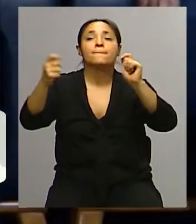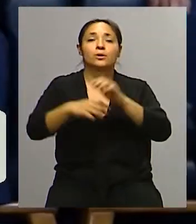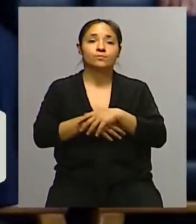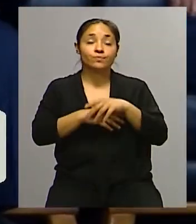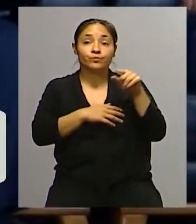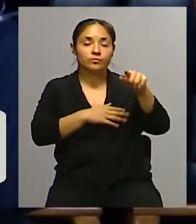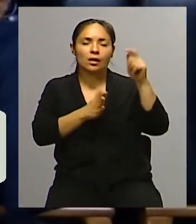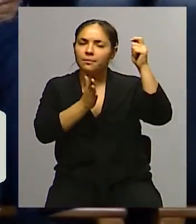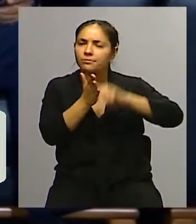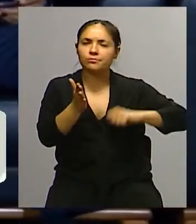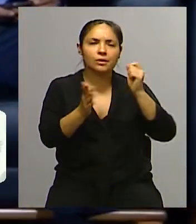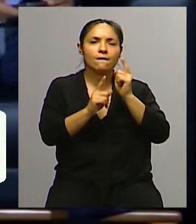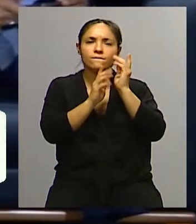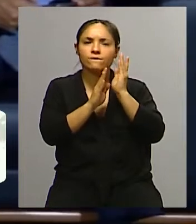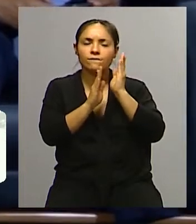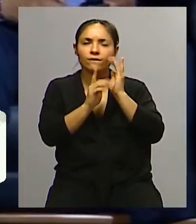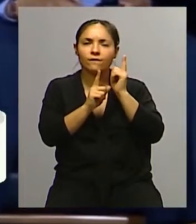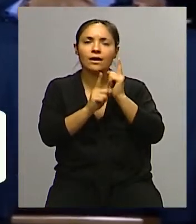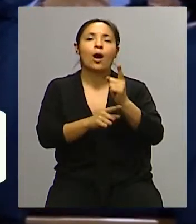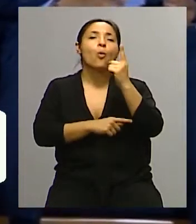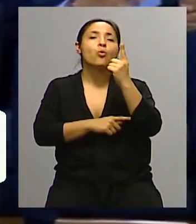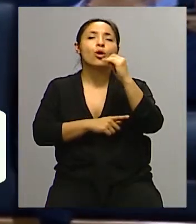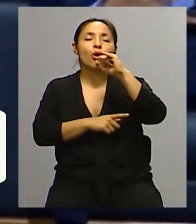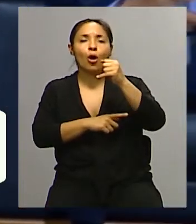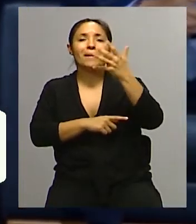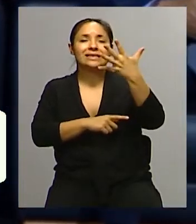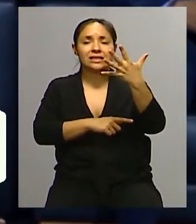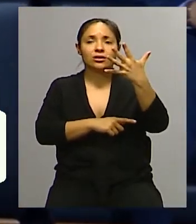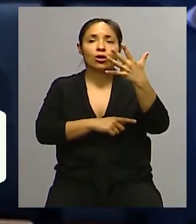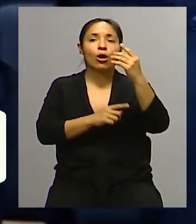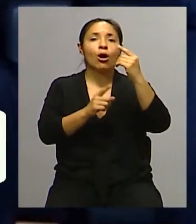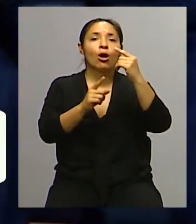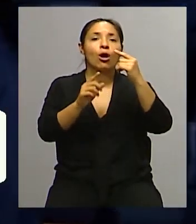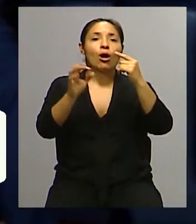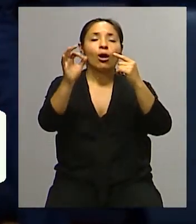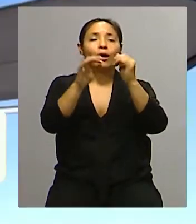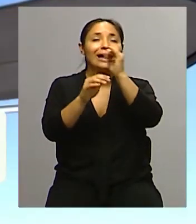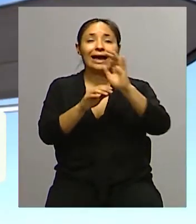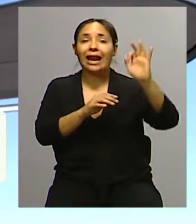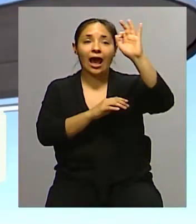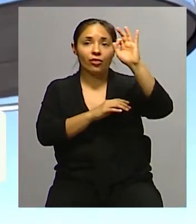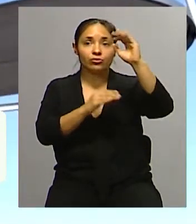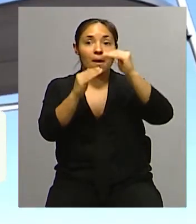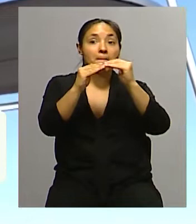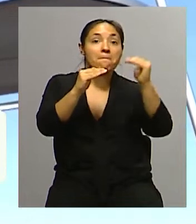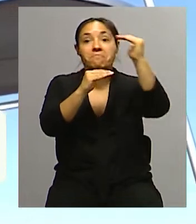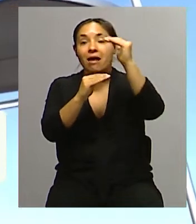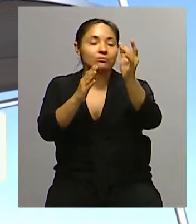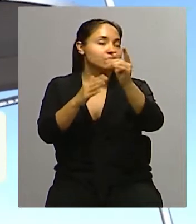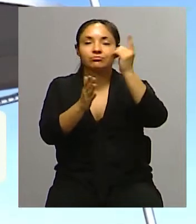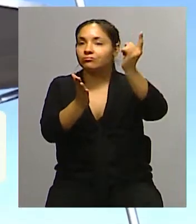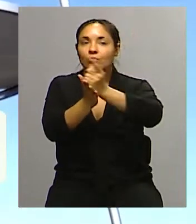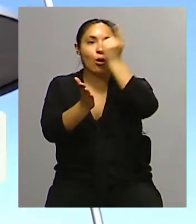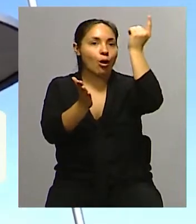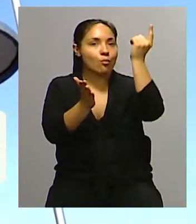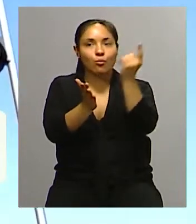manera fijaron el 1.5 grados centígrados que no podemos pasar, digamos, como claro, planeta,